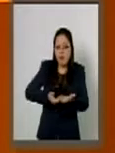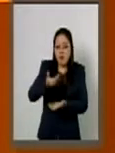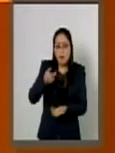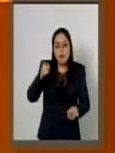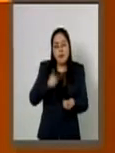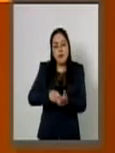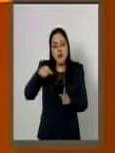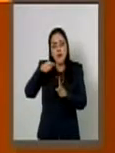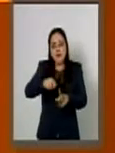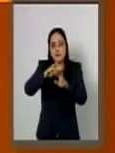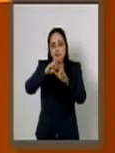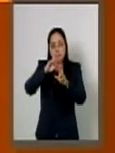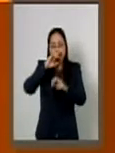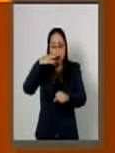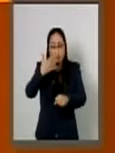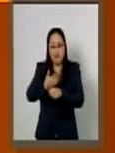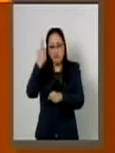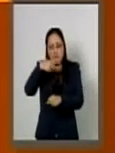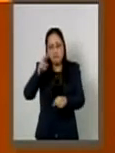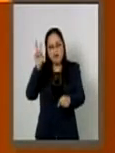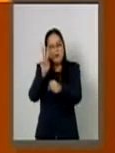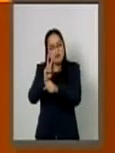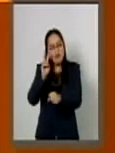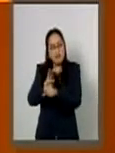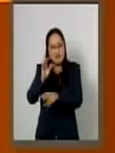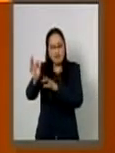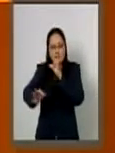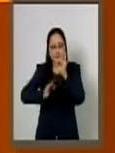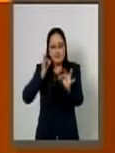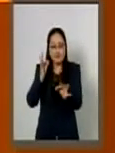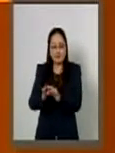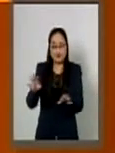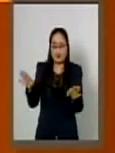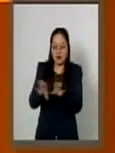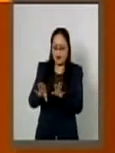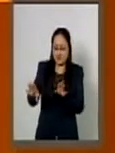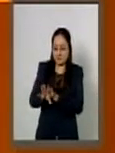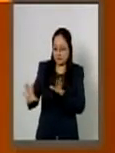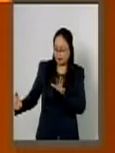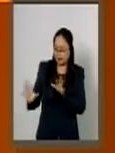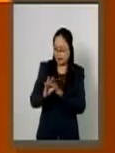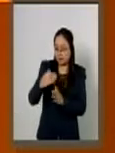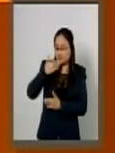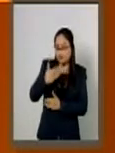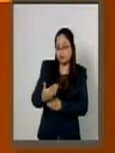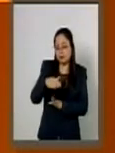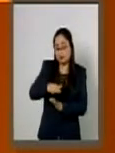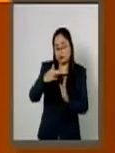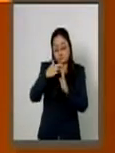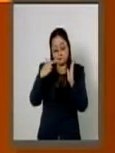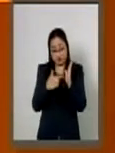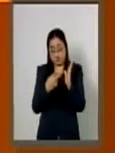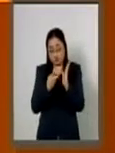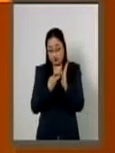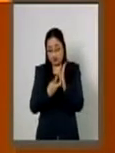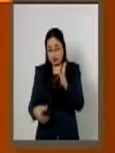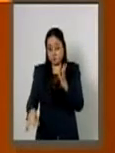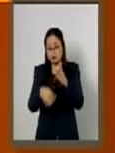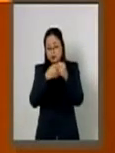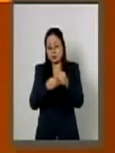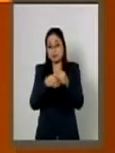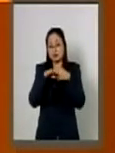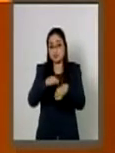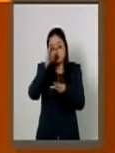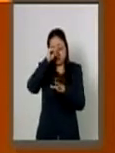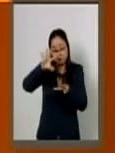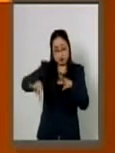órgano encargado de velar por el cumplimiento y corriente aplicación de las disposiciones del protocolo adicional al